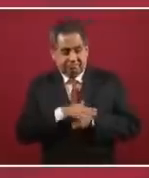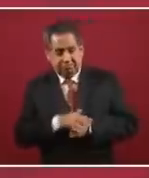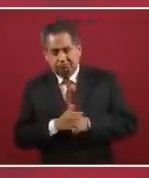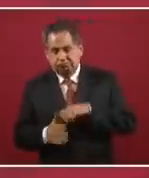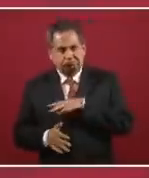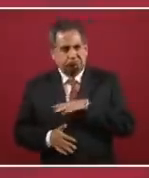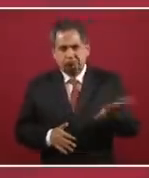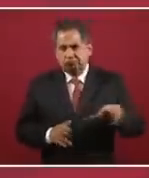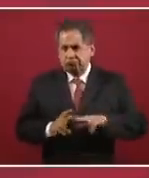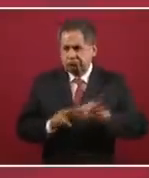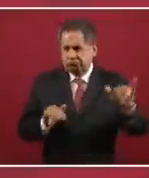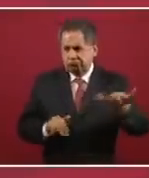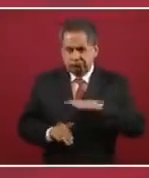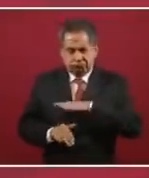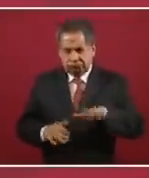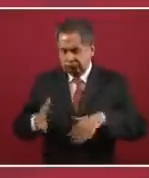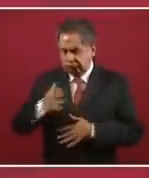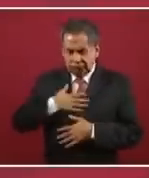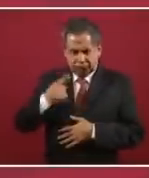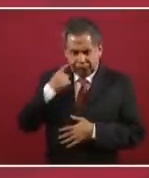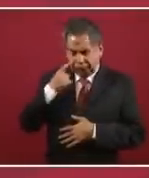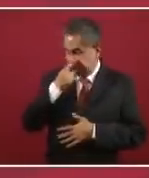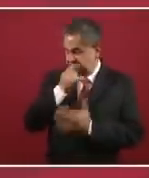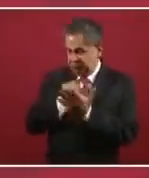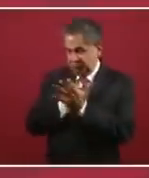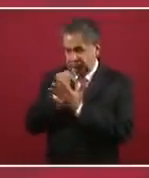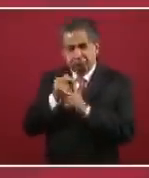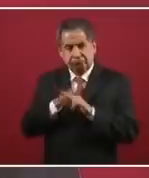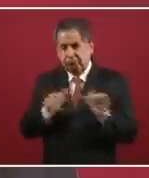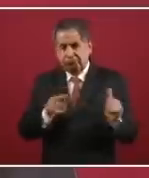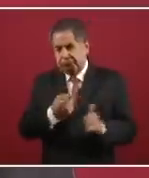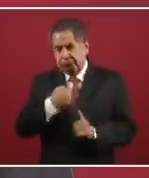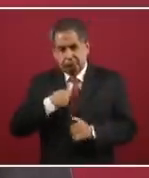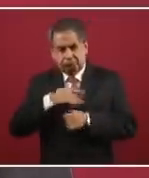presionar por nadie, yo tengo mi propio criterio,